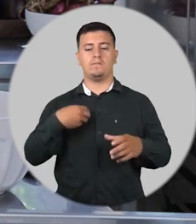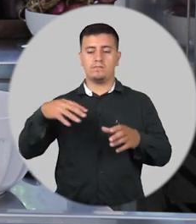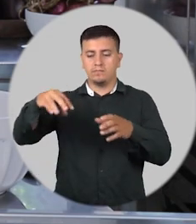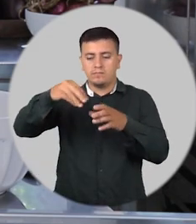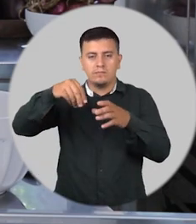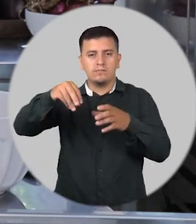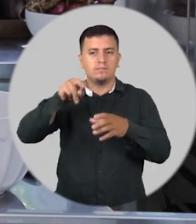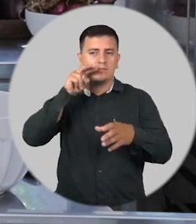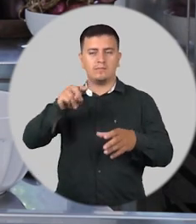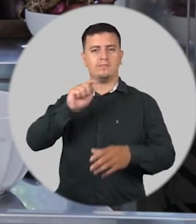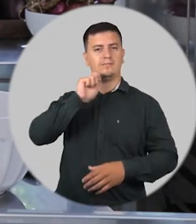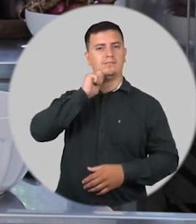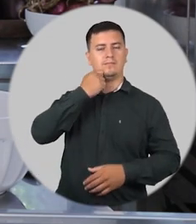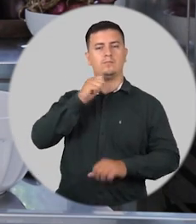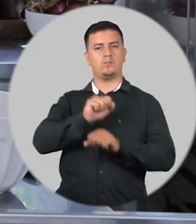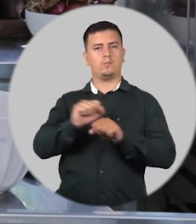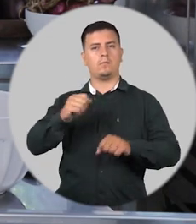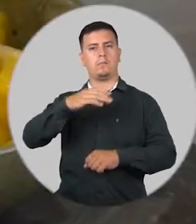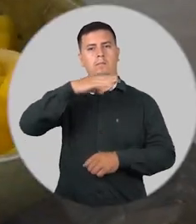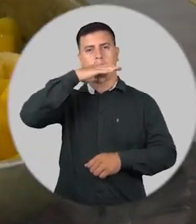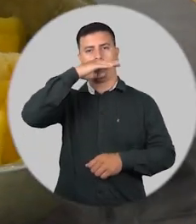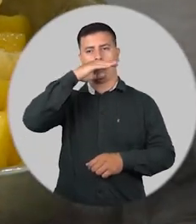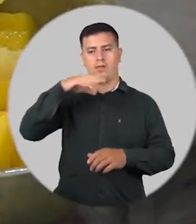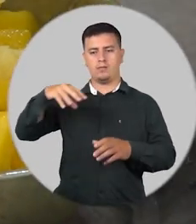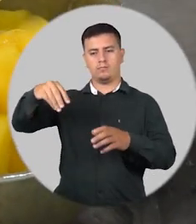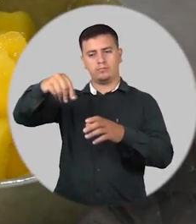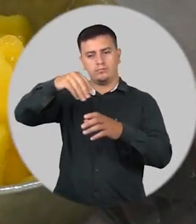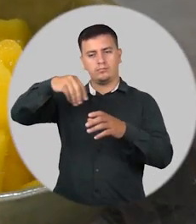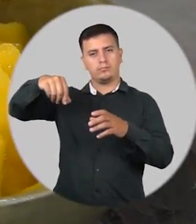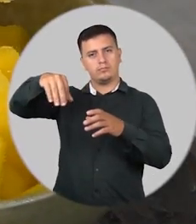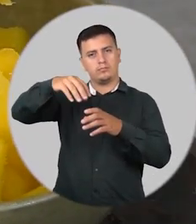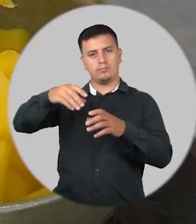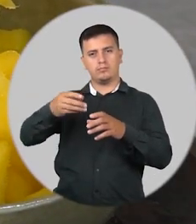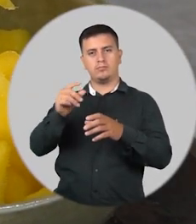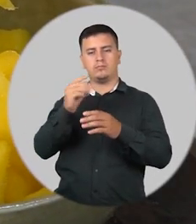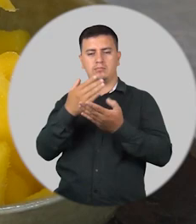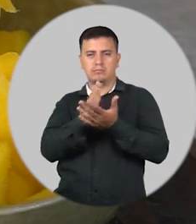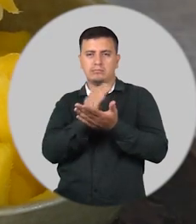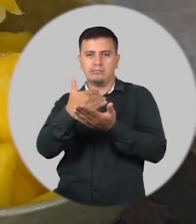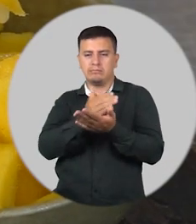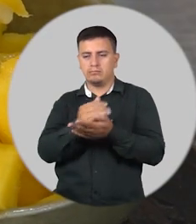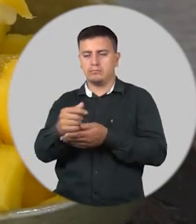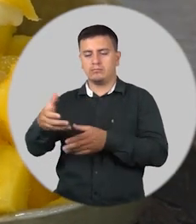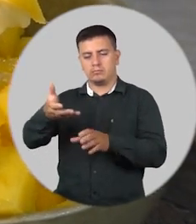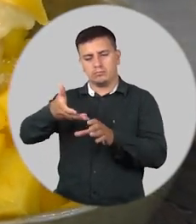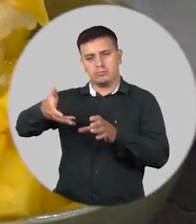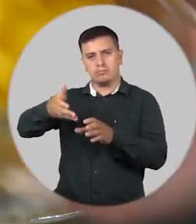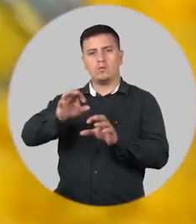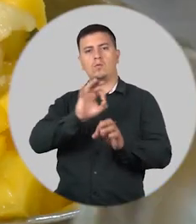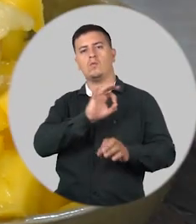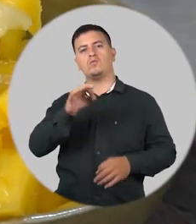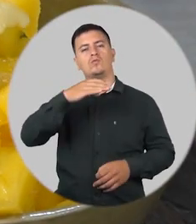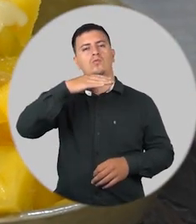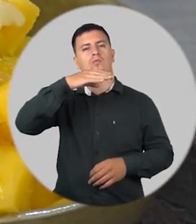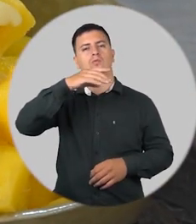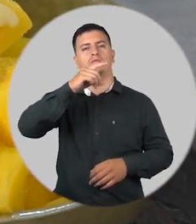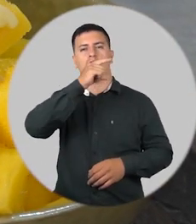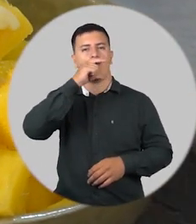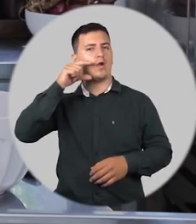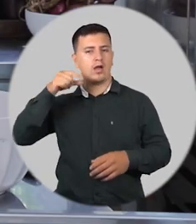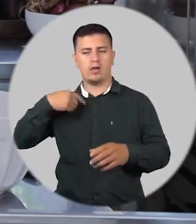Podemos agregarle unos trocitos de mango arriba, podemos ponerle un baño de